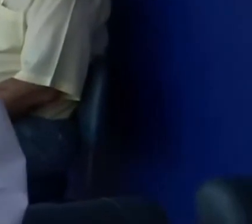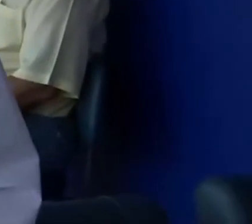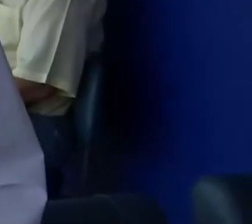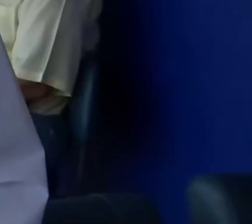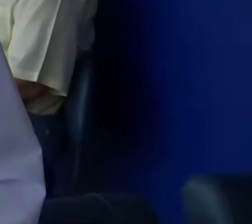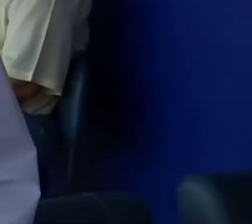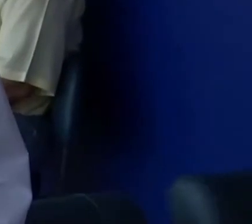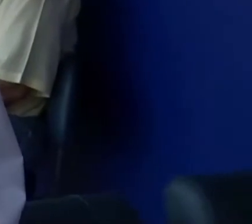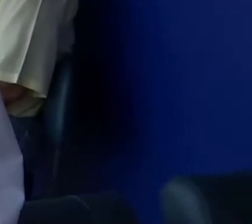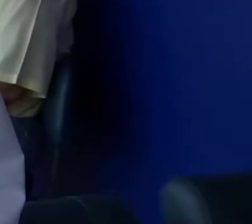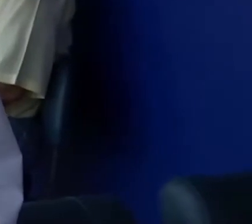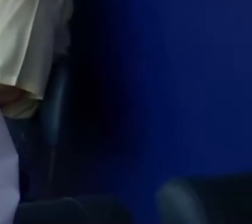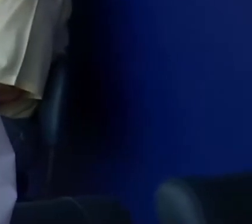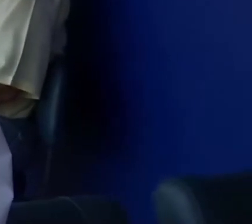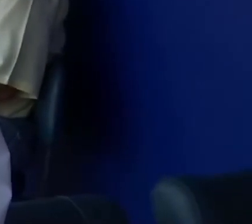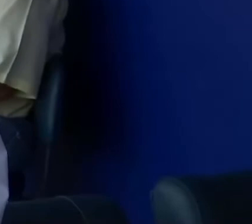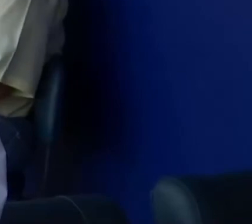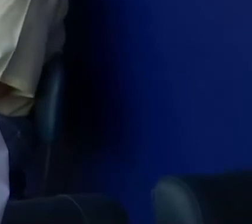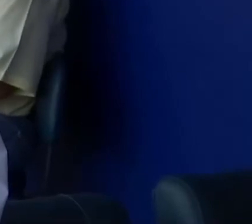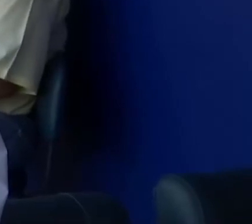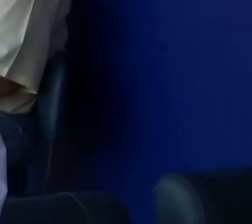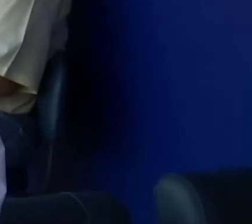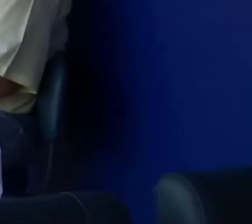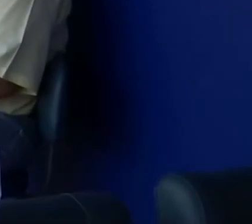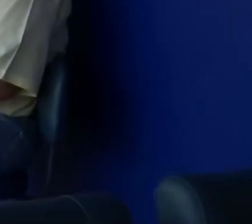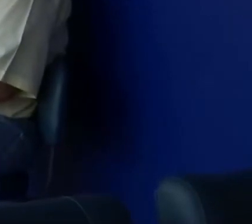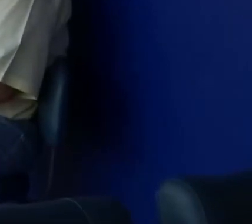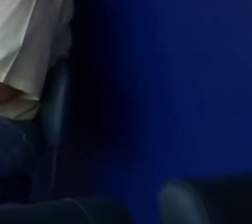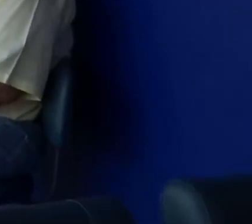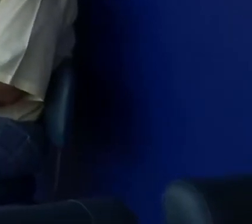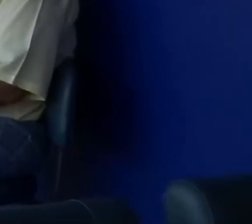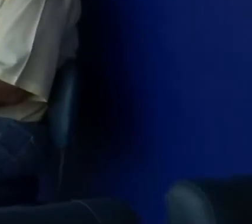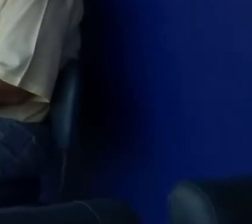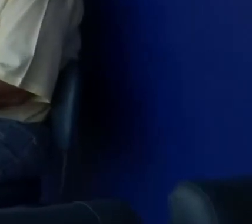del norte de Santander. Para Oriente Noticias, Isaac Meneses, estamos informando.